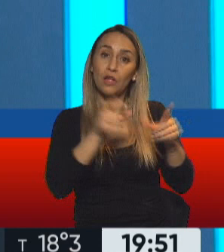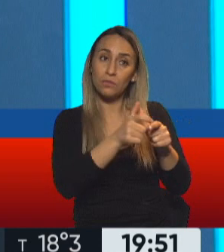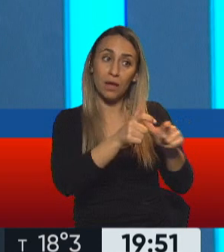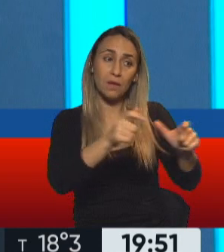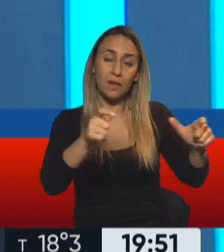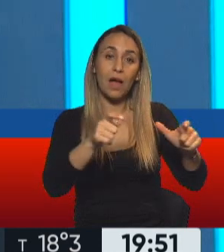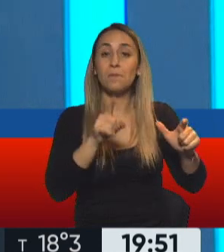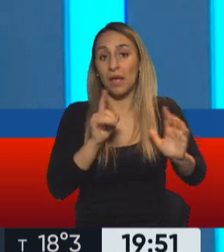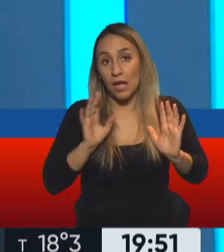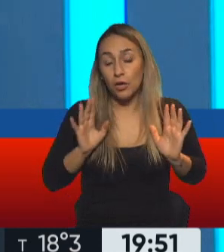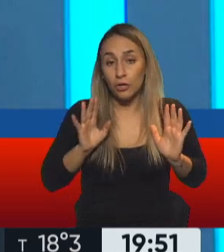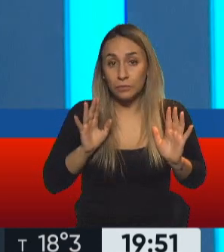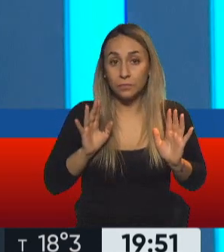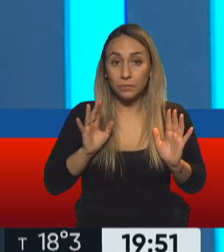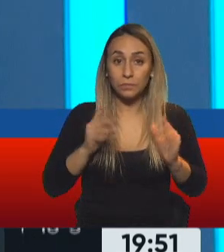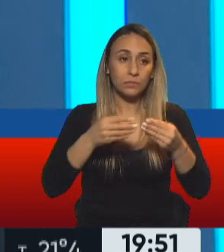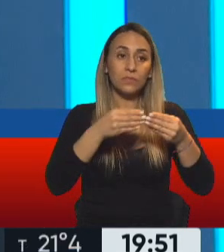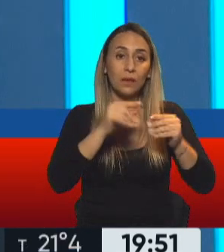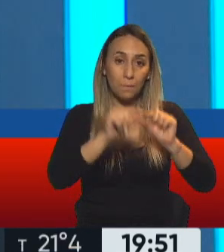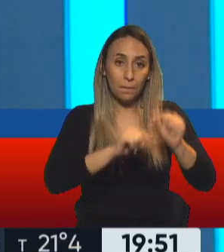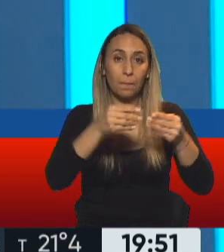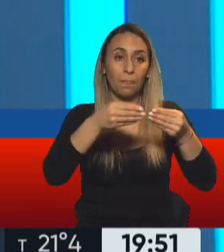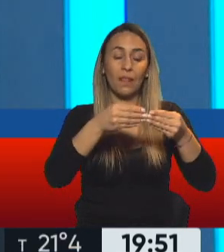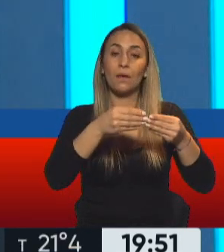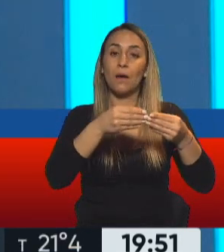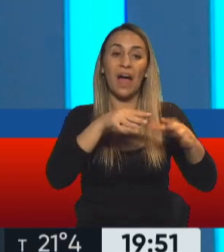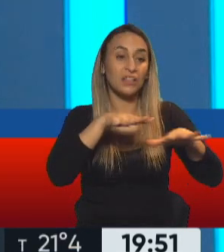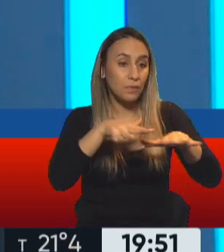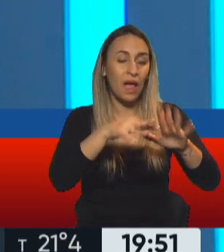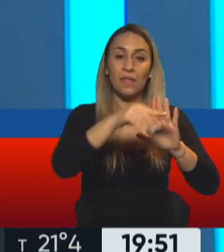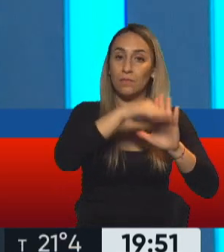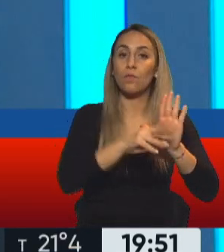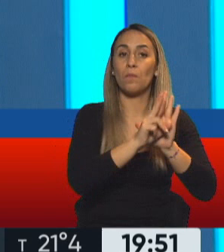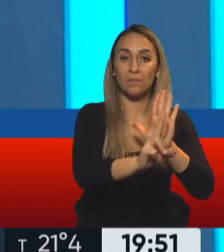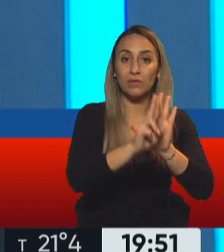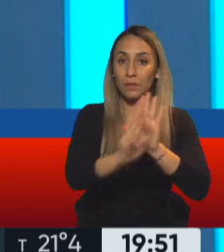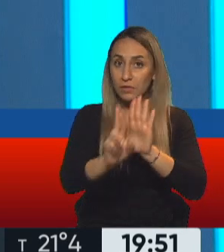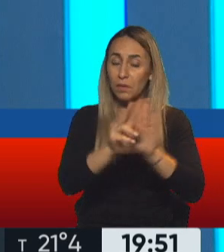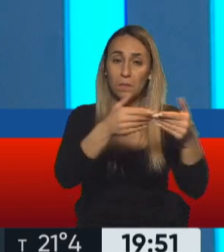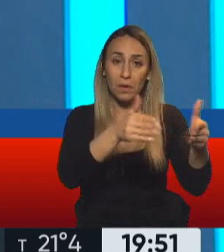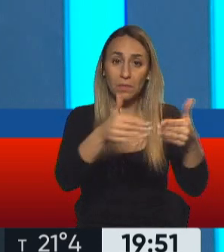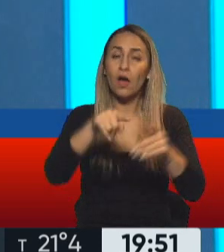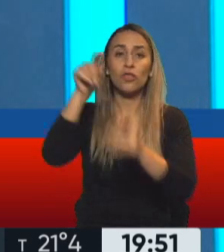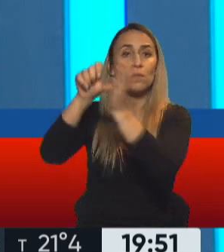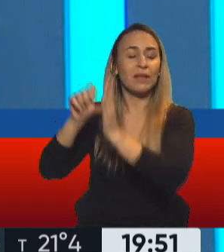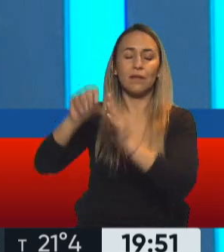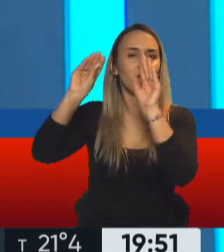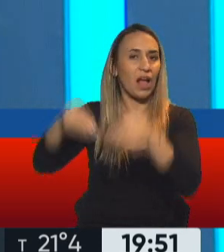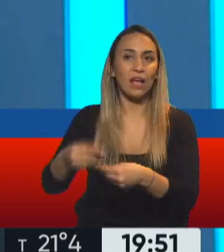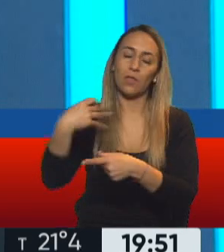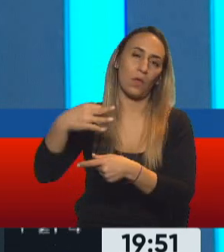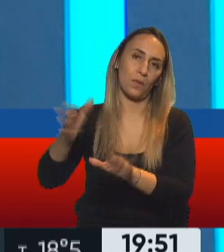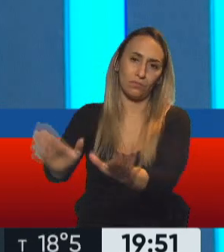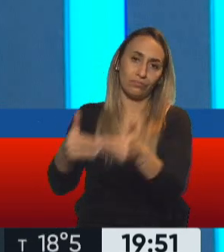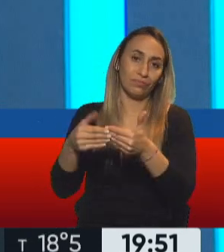sostener una apertura de actividades. Lo que se vio en todos los países que fracasó y por qué se tuvieron que volver para atrás es aquellos que hablaban de